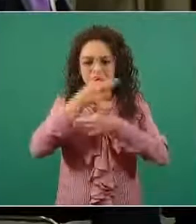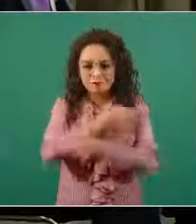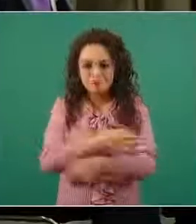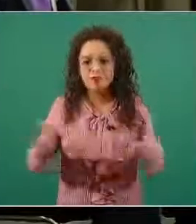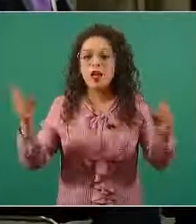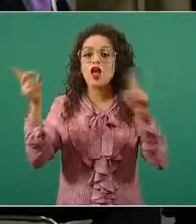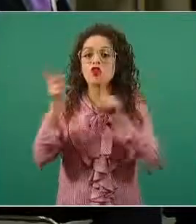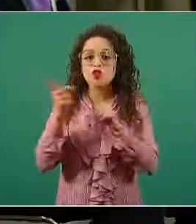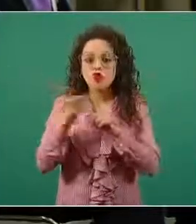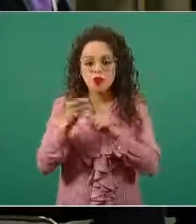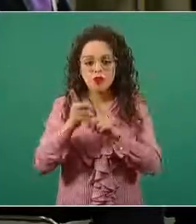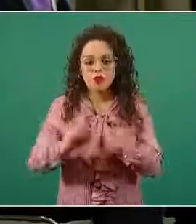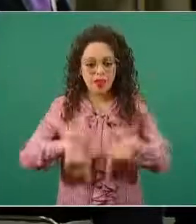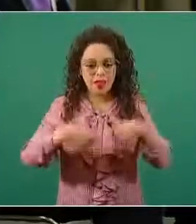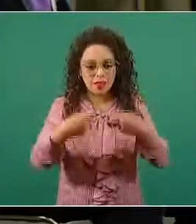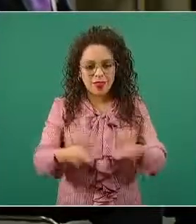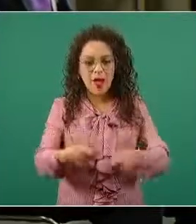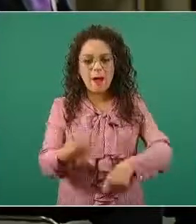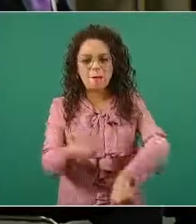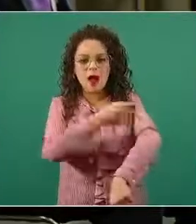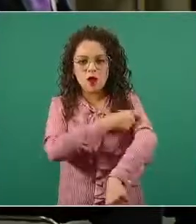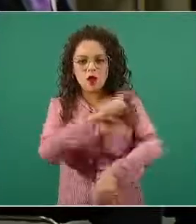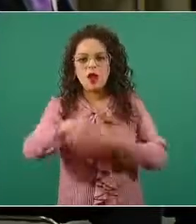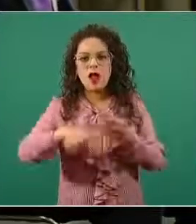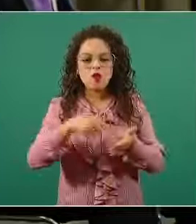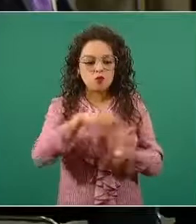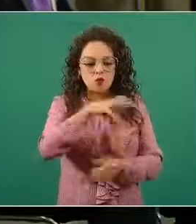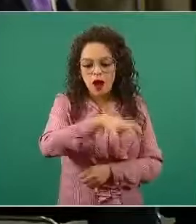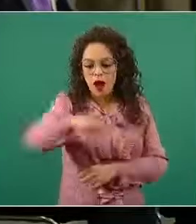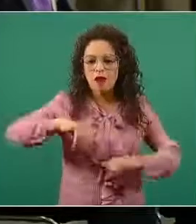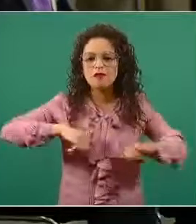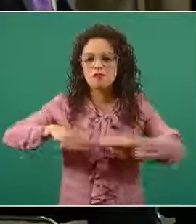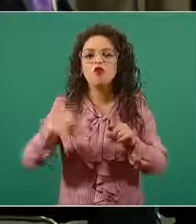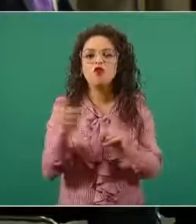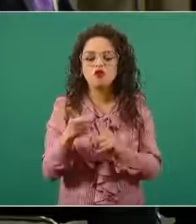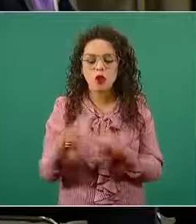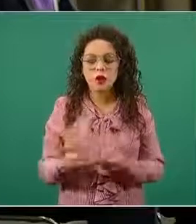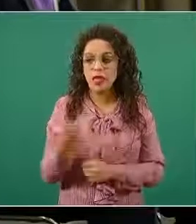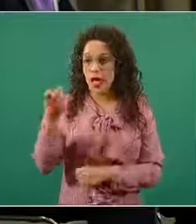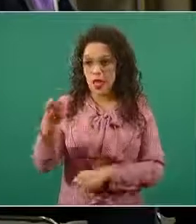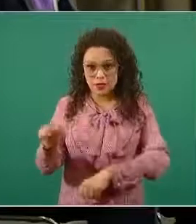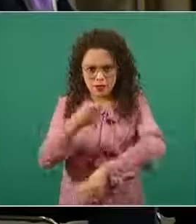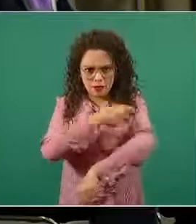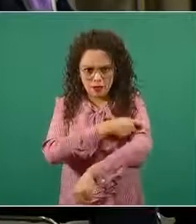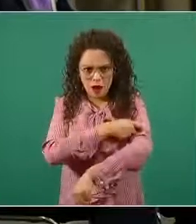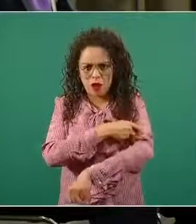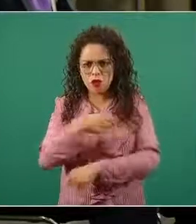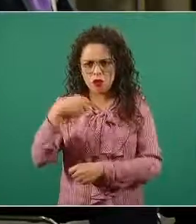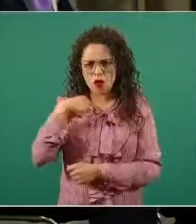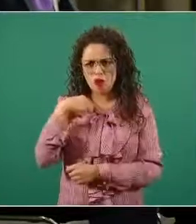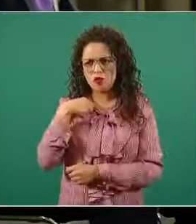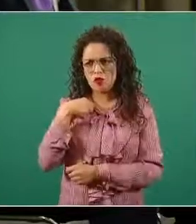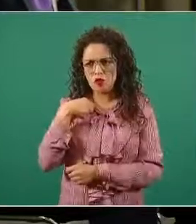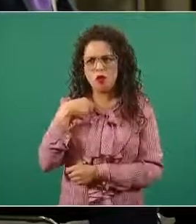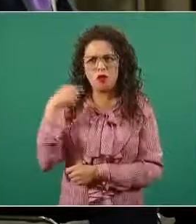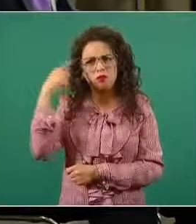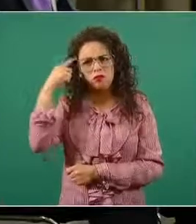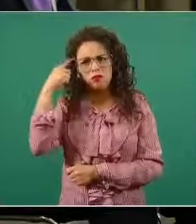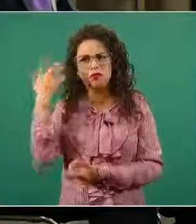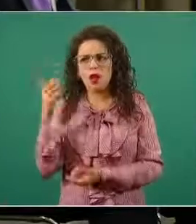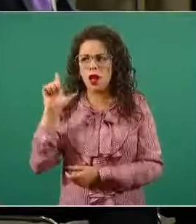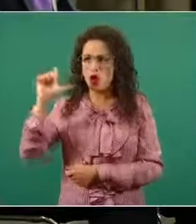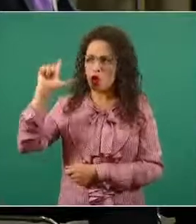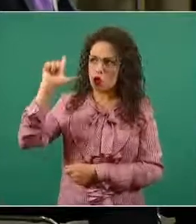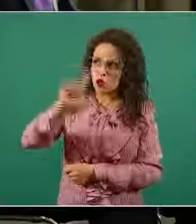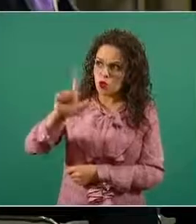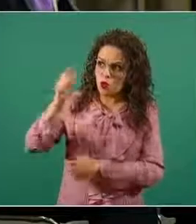dónde se van a aplicar. Me parece, tengo entendido que estas vacunas se van a aplicar junto con las otras vacunas que van a llegar el lunes. Se